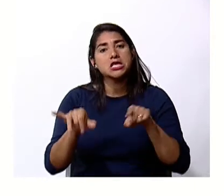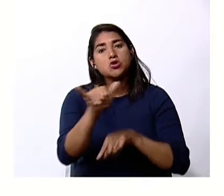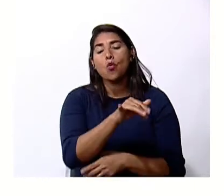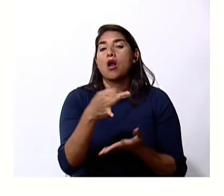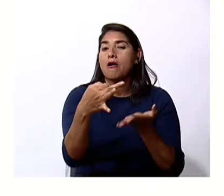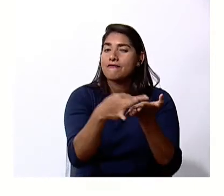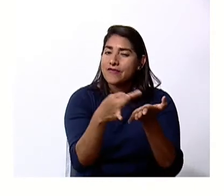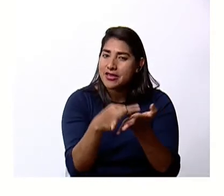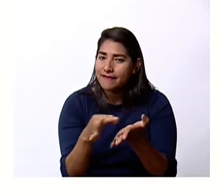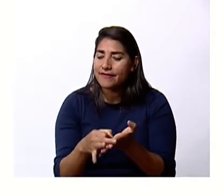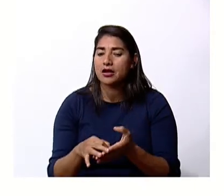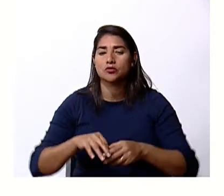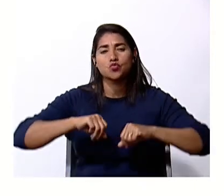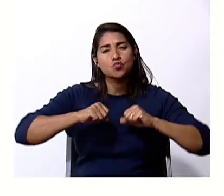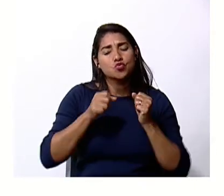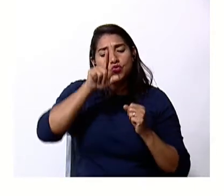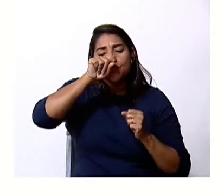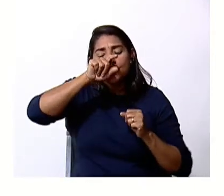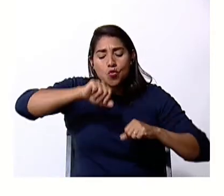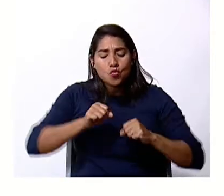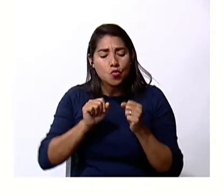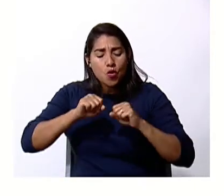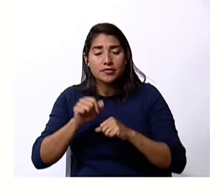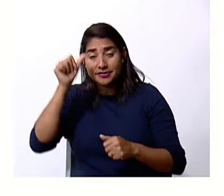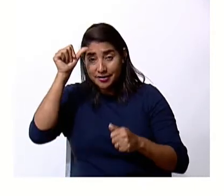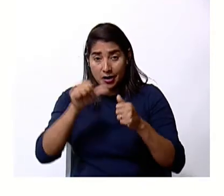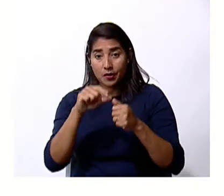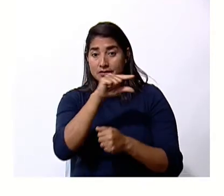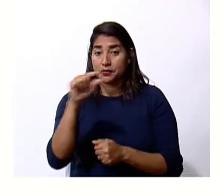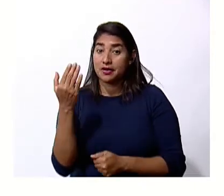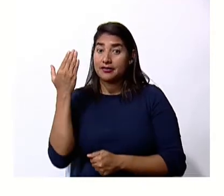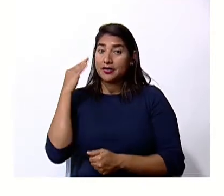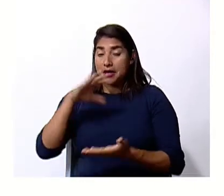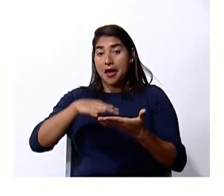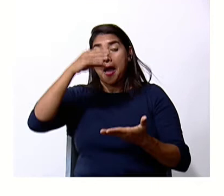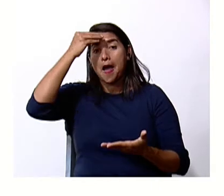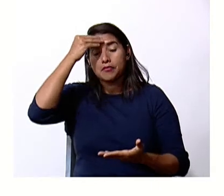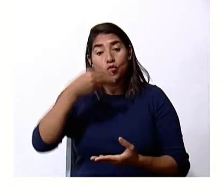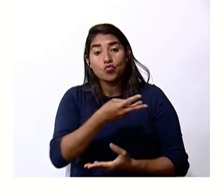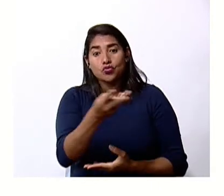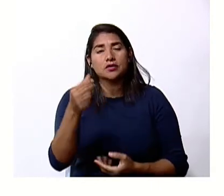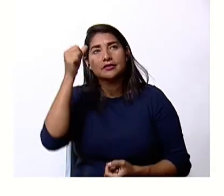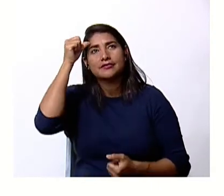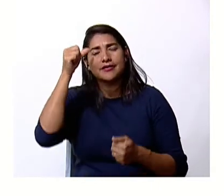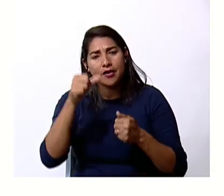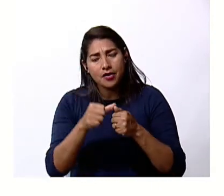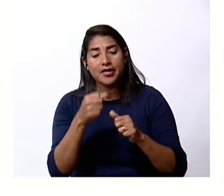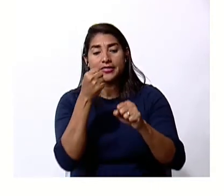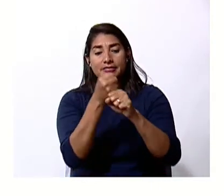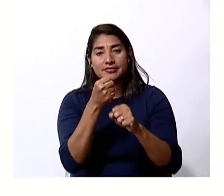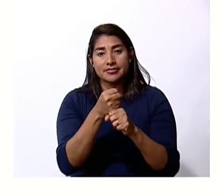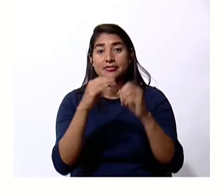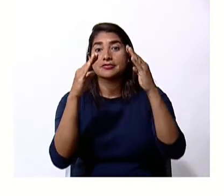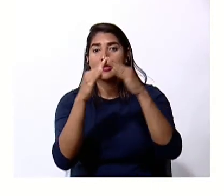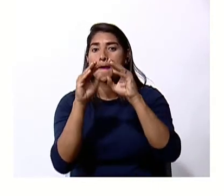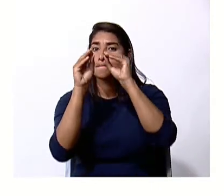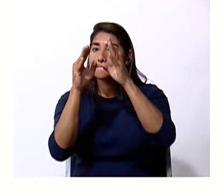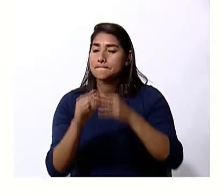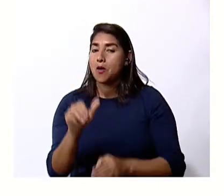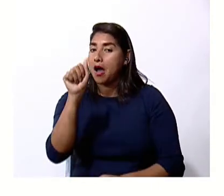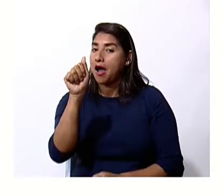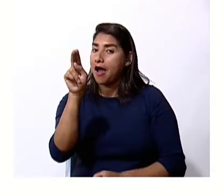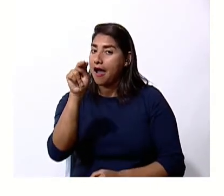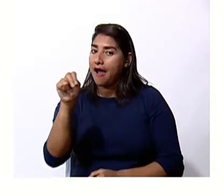frijoles, las gallinas. ¿Se acuerdan que lo vimos la semana pasada y que muchos de ustedes hicieron la tarea que les dejó la profe